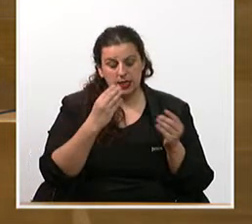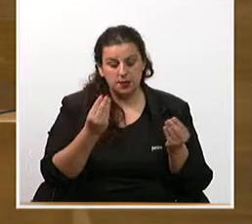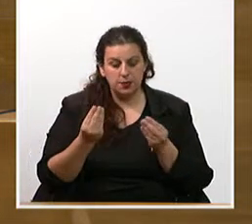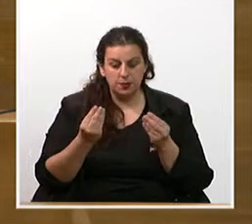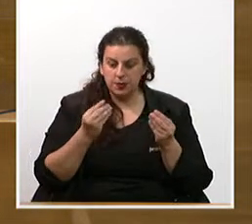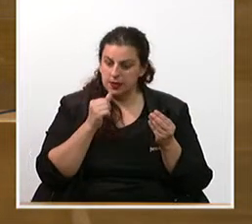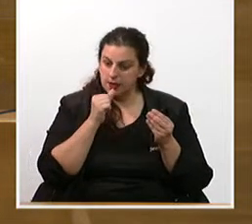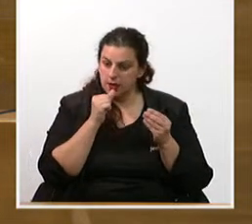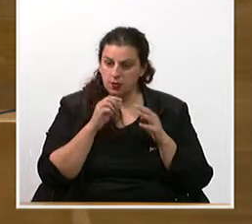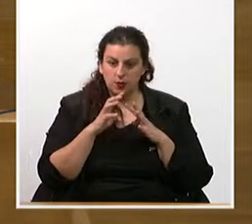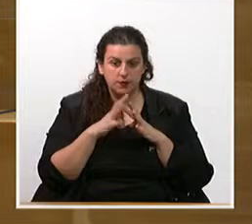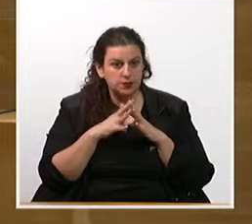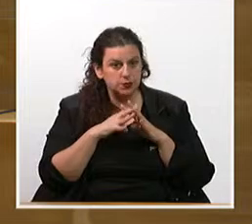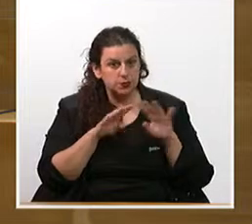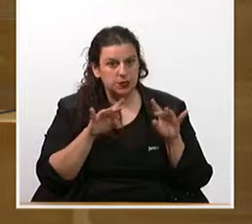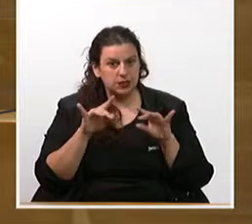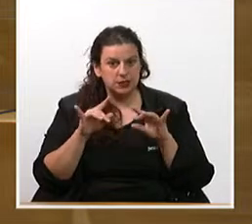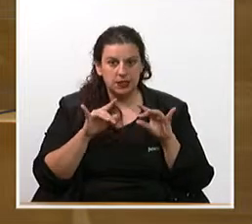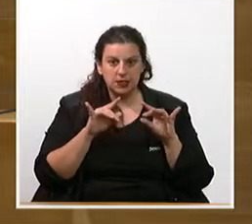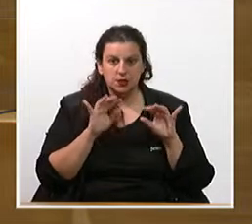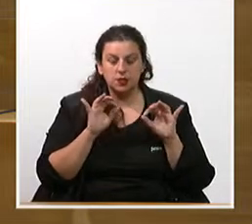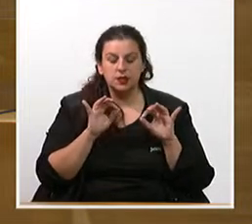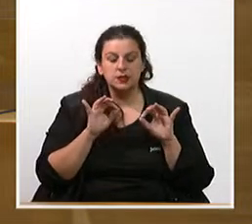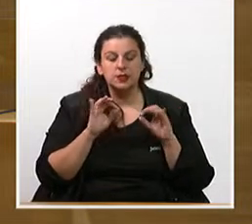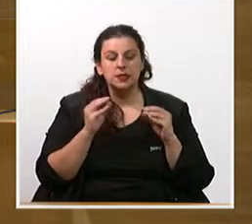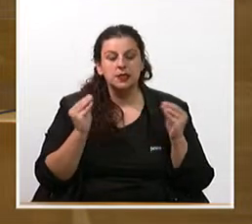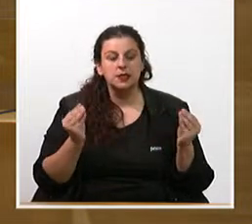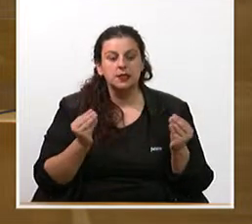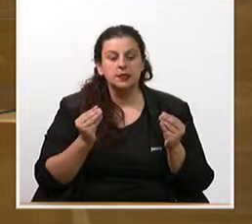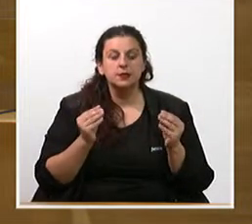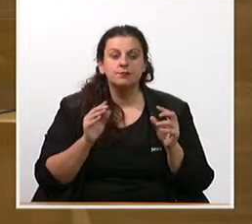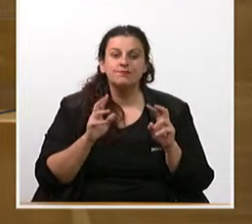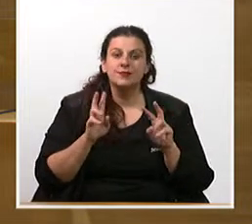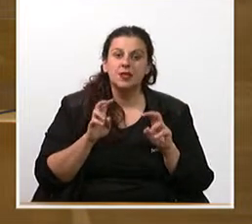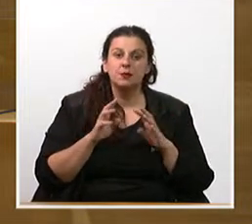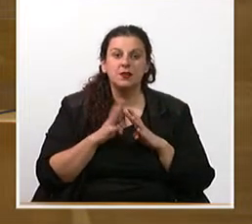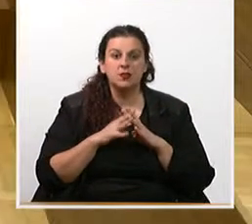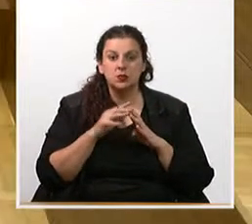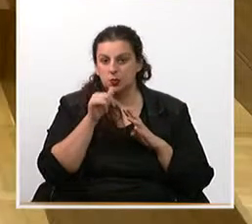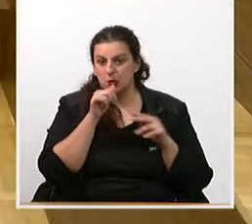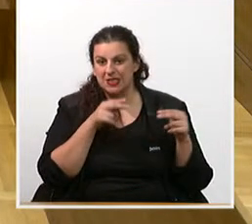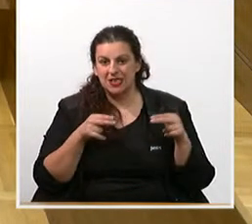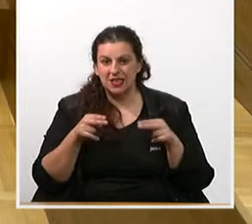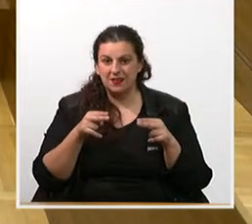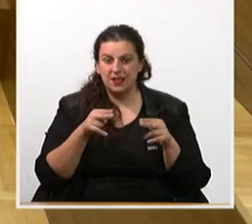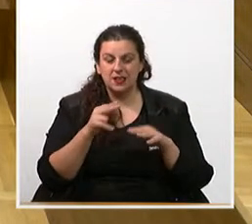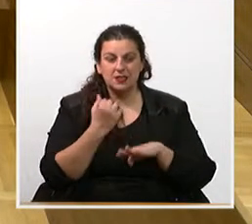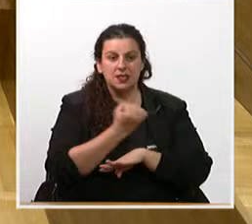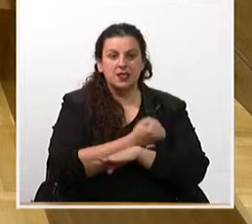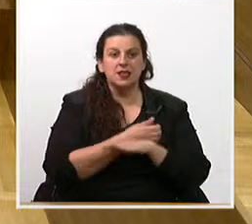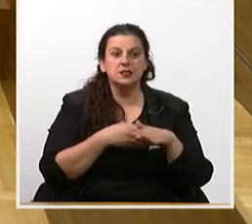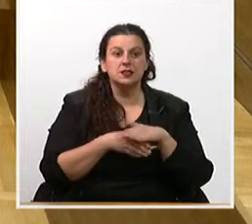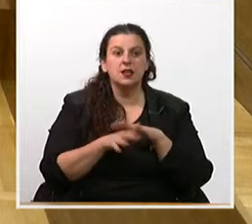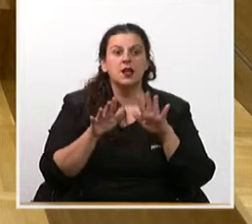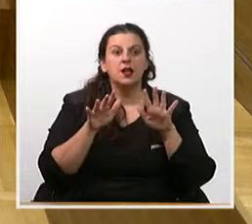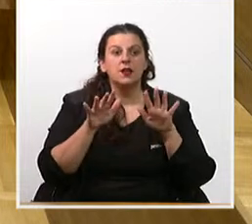agua infraestructuras y territorio sobre actuaciones en materia de infraestructuras hídricas registro de entrada